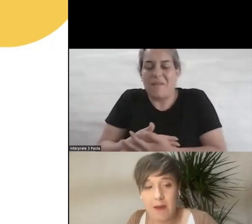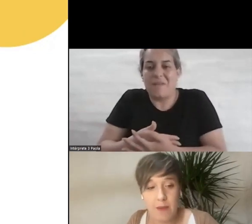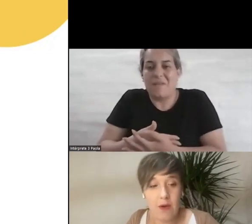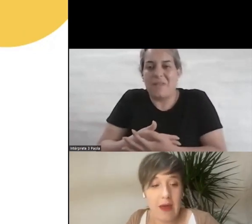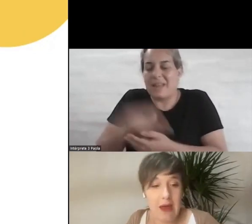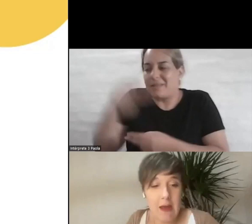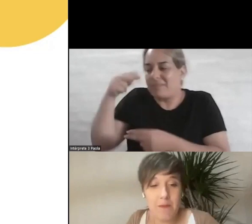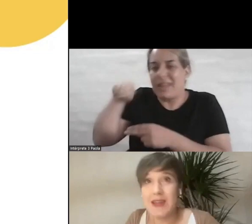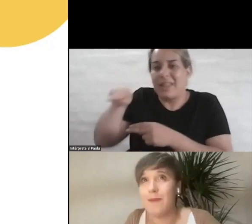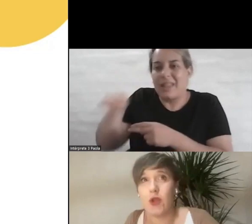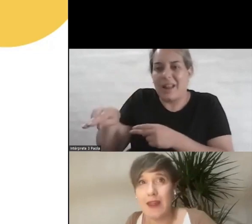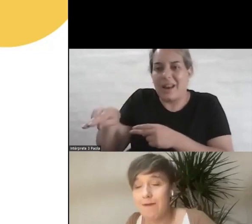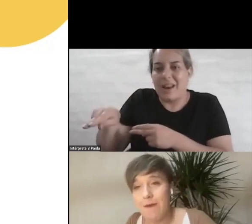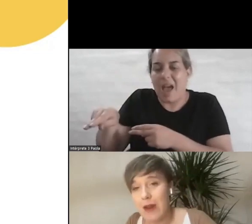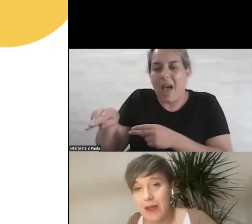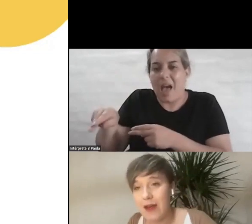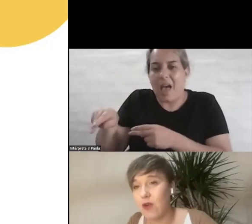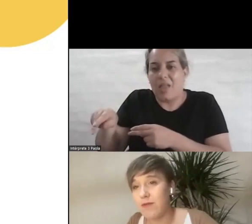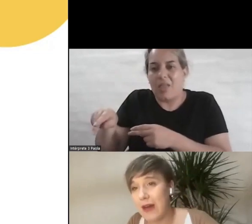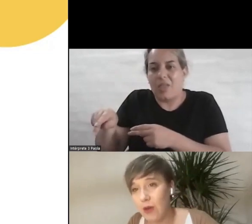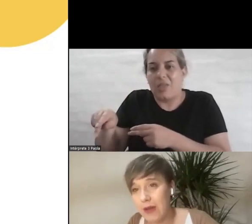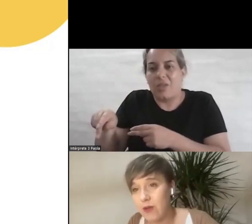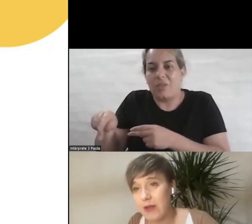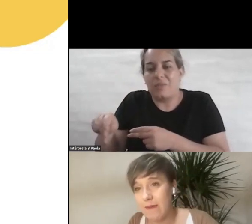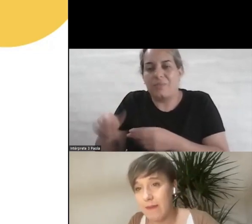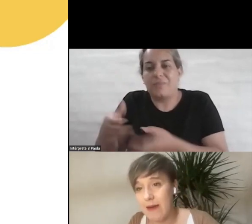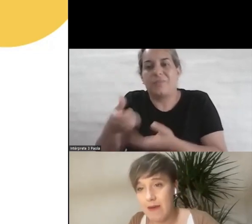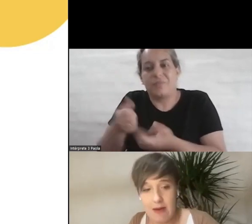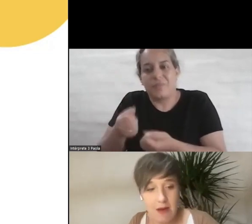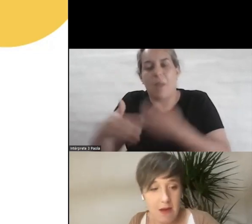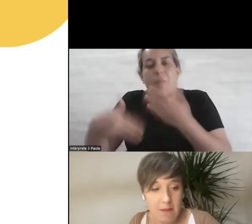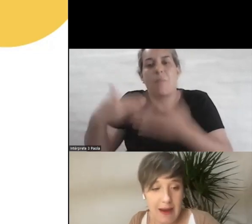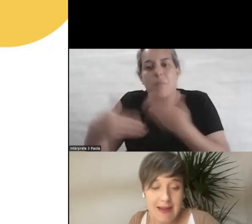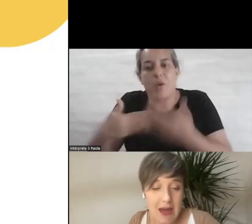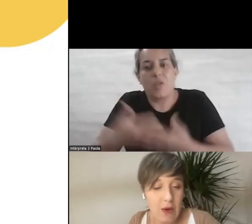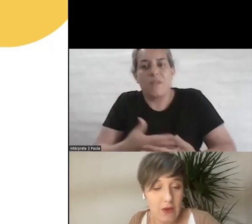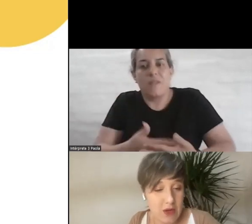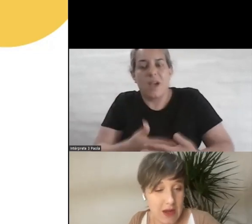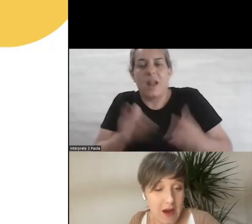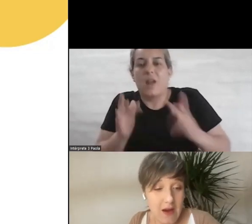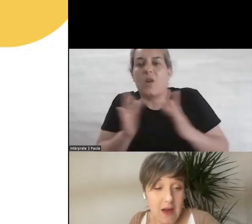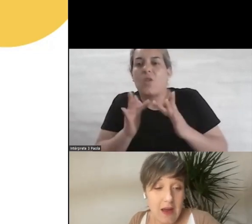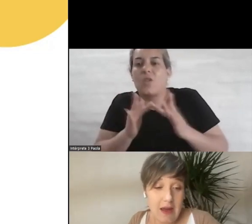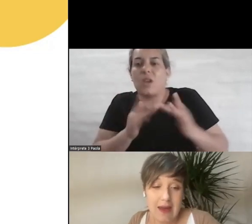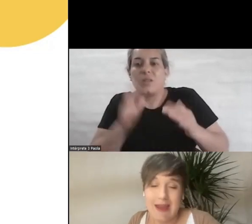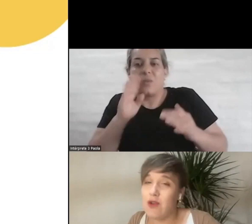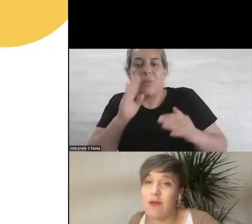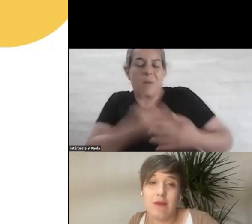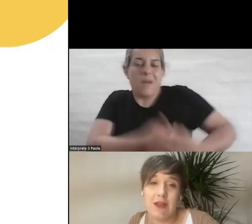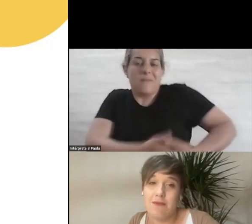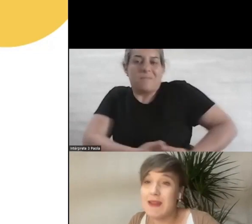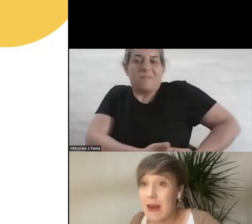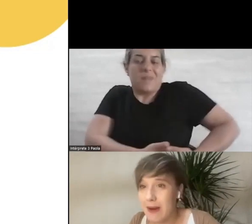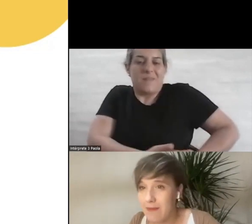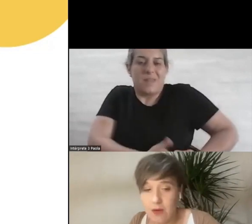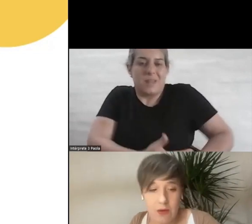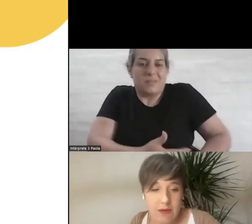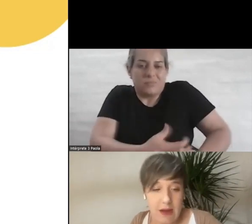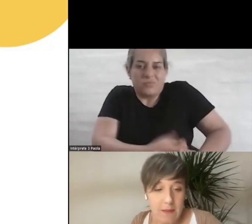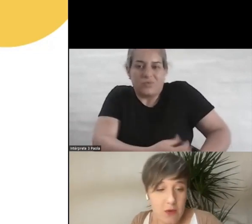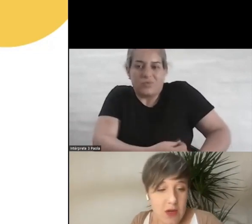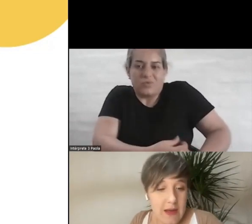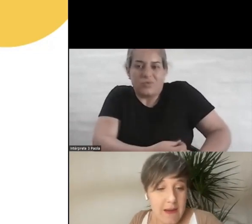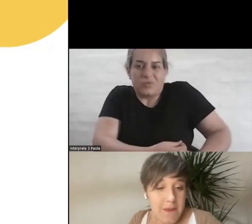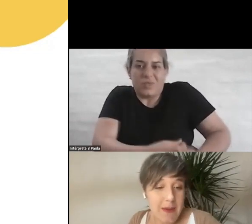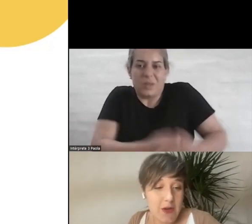por ejemplo, es importante favorecer el contacto directo entre mamá y bebé, ¿vale? Sea cuando sea. Eso es vital para el vínculo